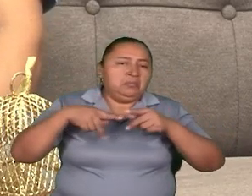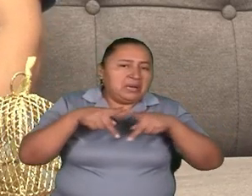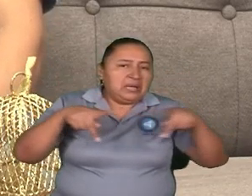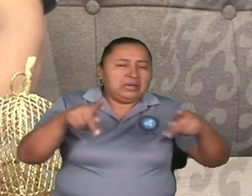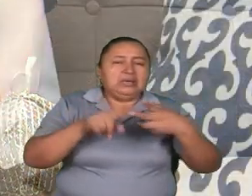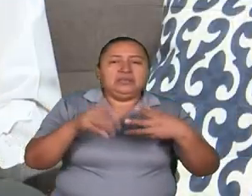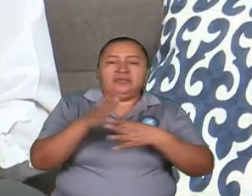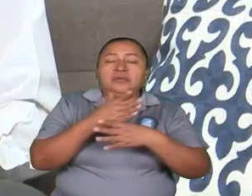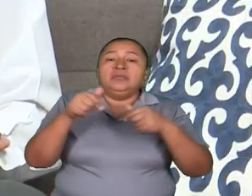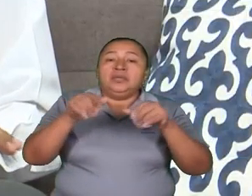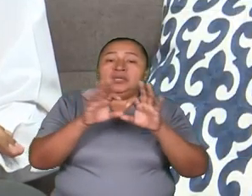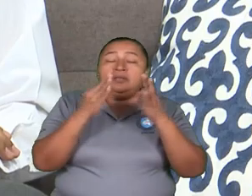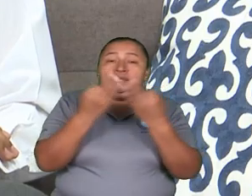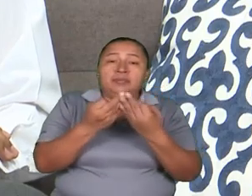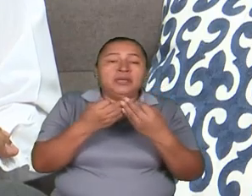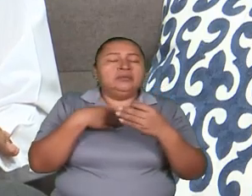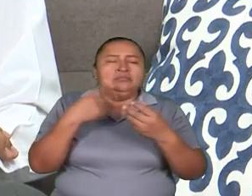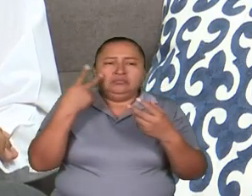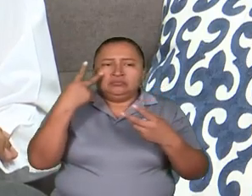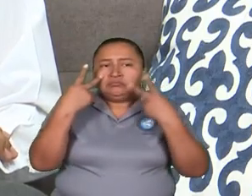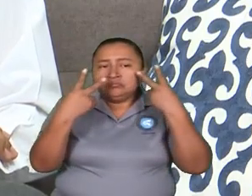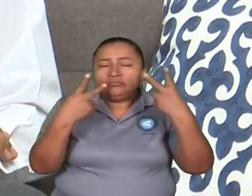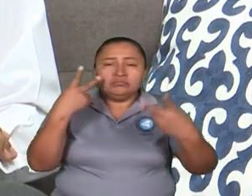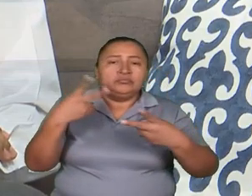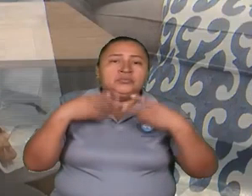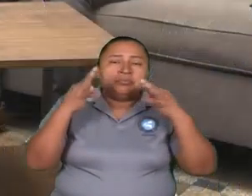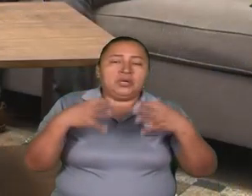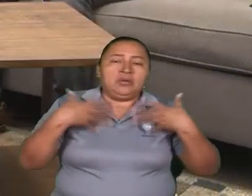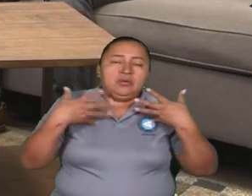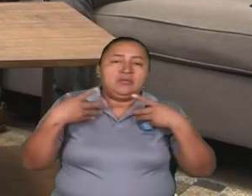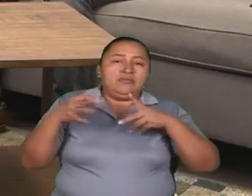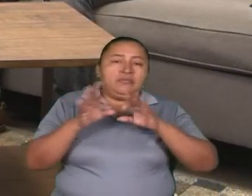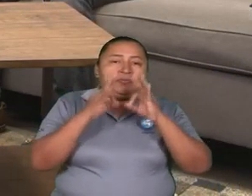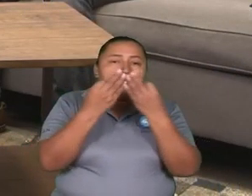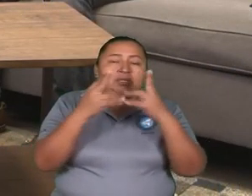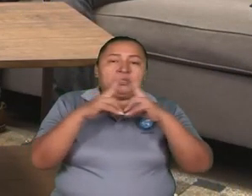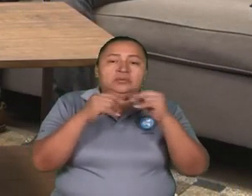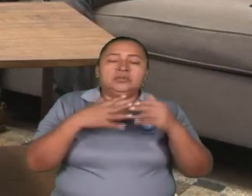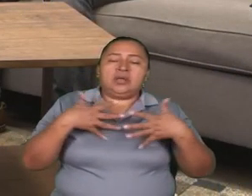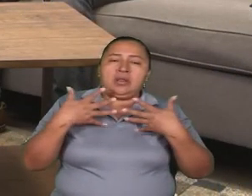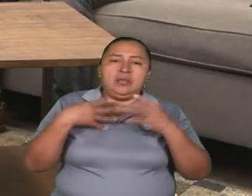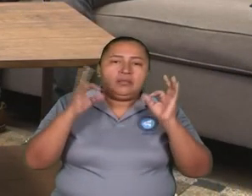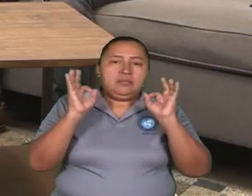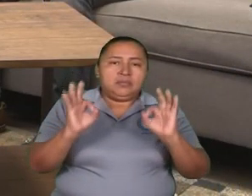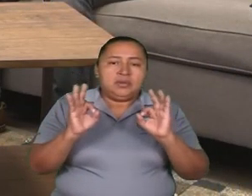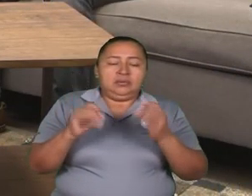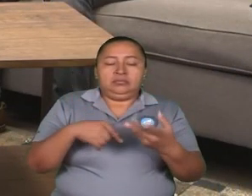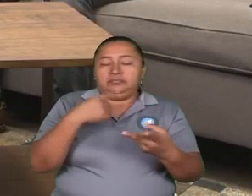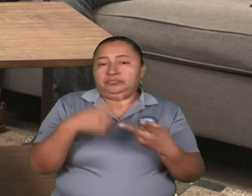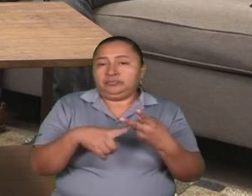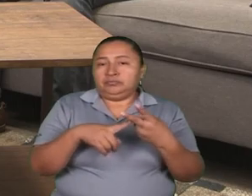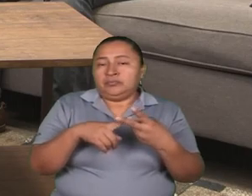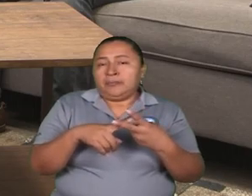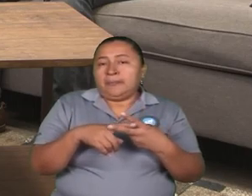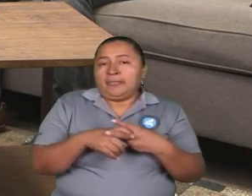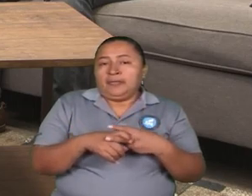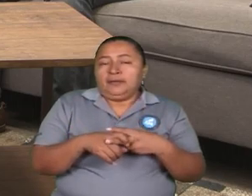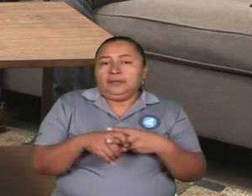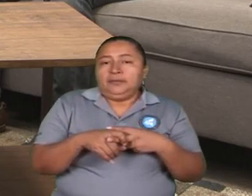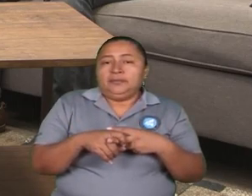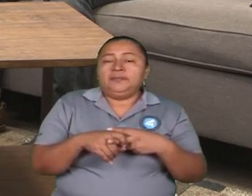grupos musicales, para que le demos la bienvenida al nuevo año 2019, que sabemos que el primero de